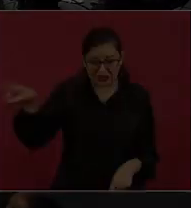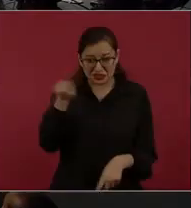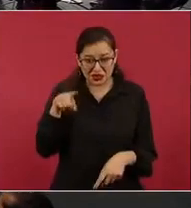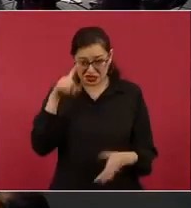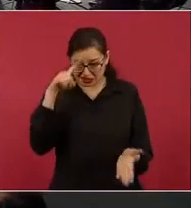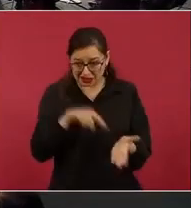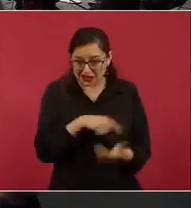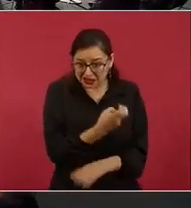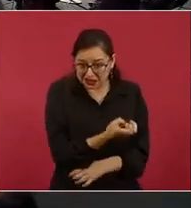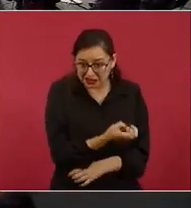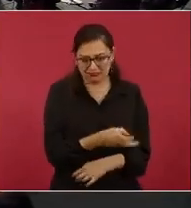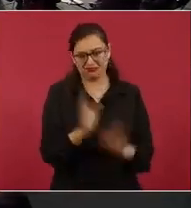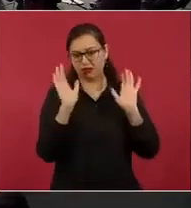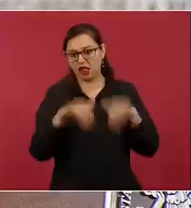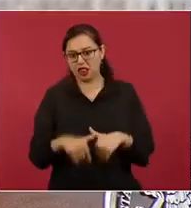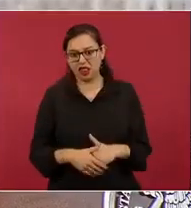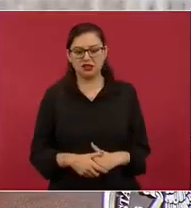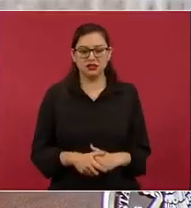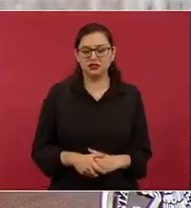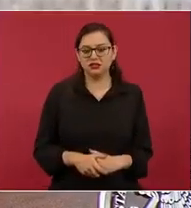un artículo de reforma.